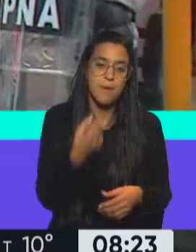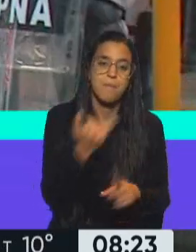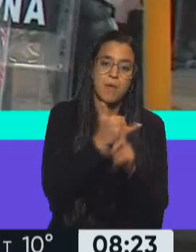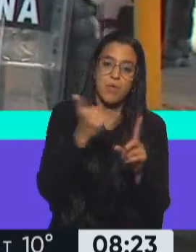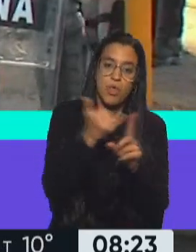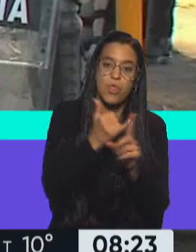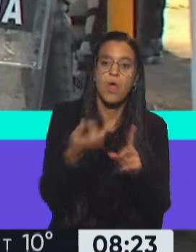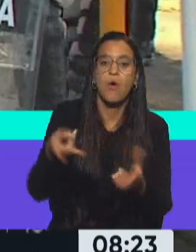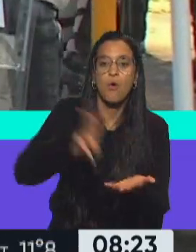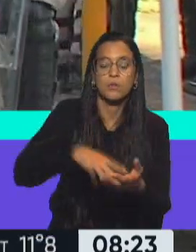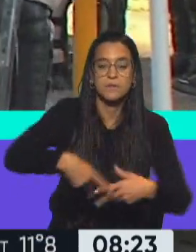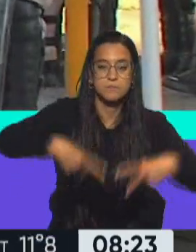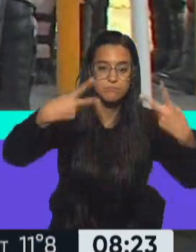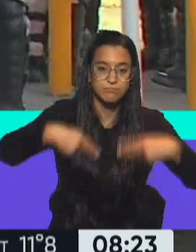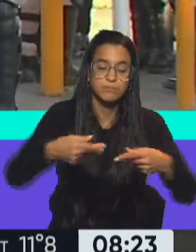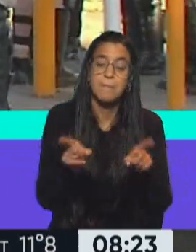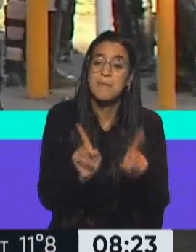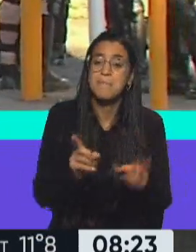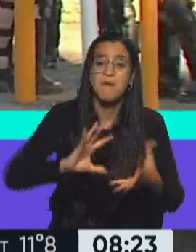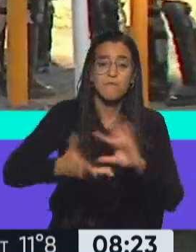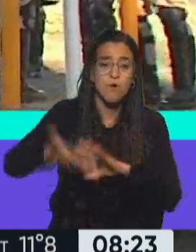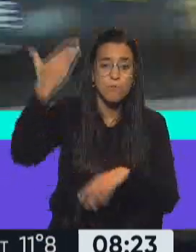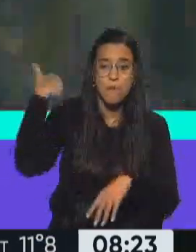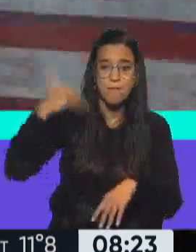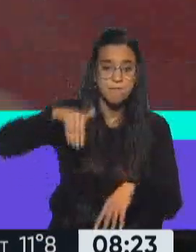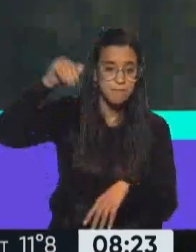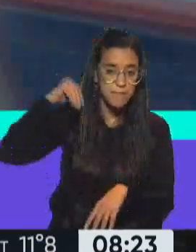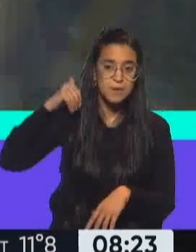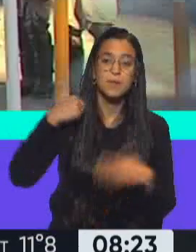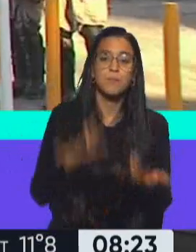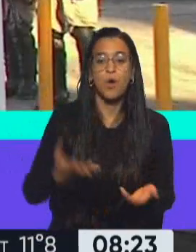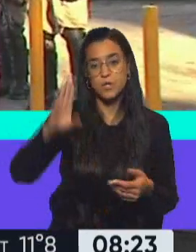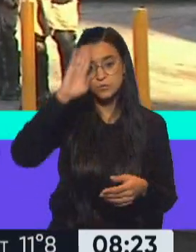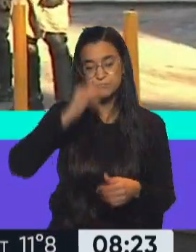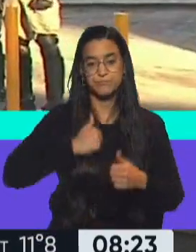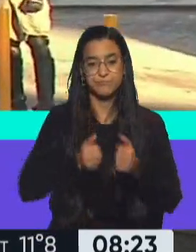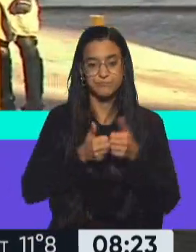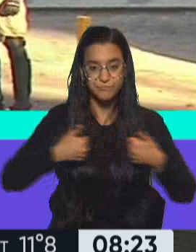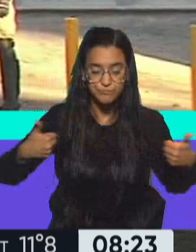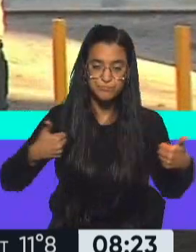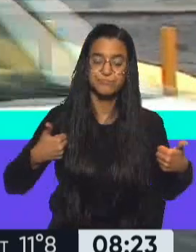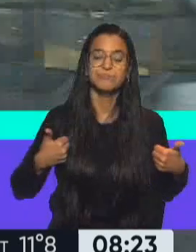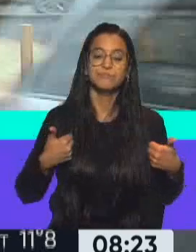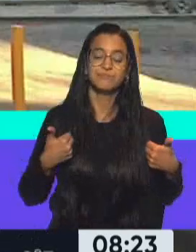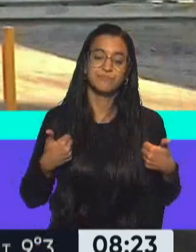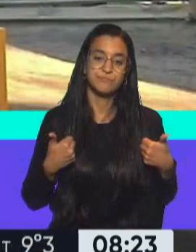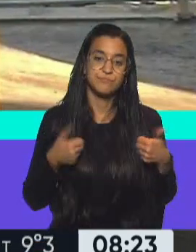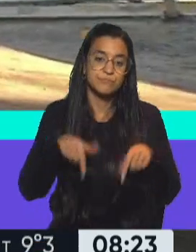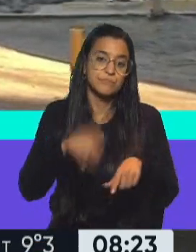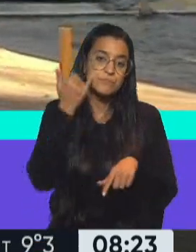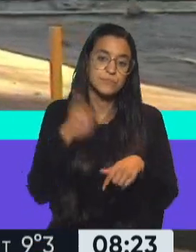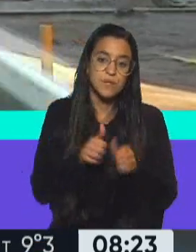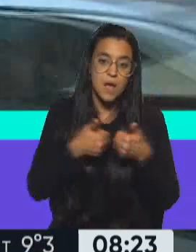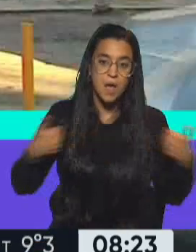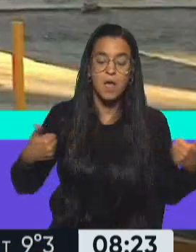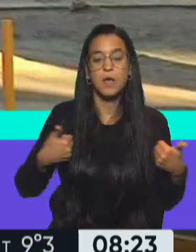será otra vez cortado de la misma manera. Por eso, esta Guardia de Seguridad de la Prefectura Naval Argentina ya está